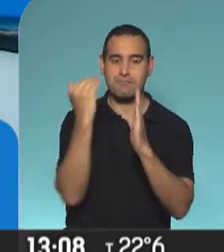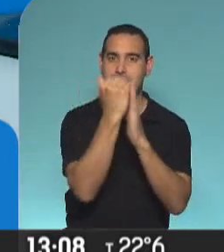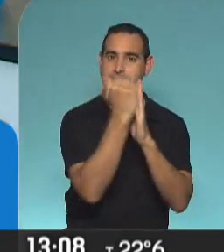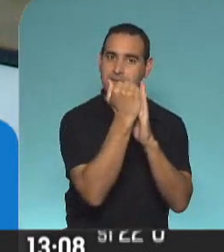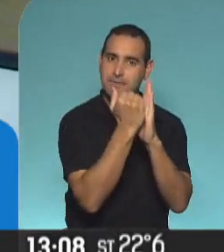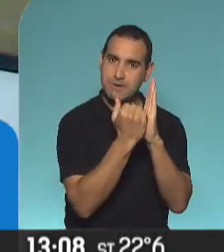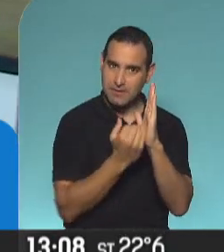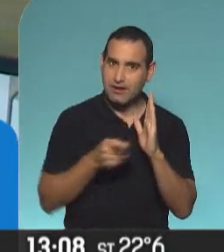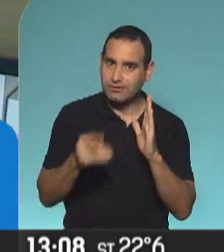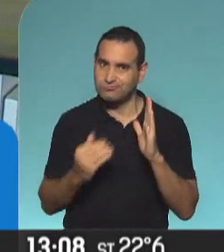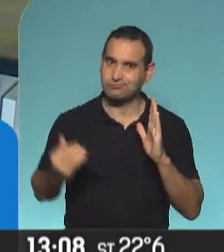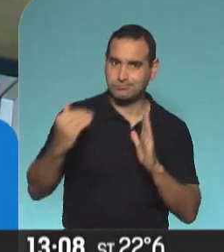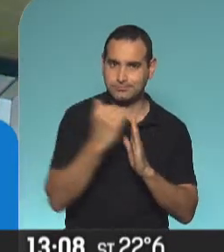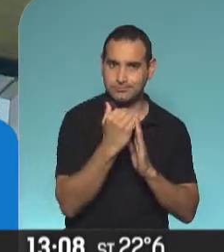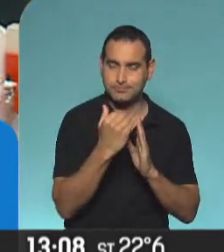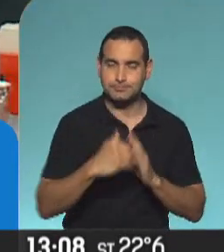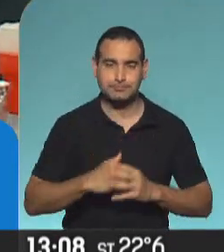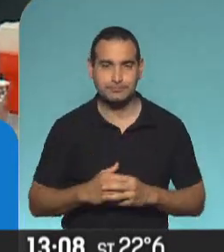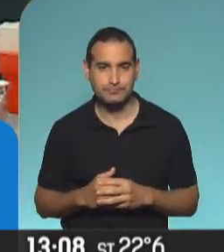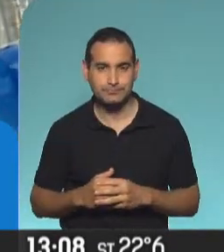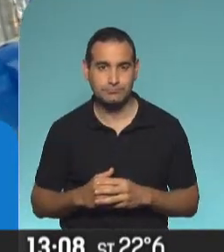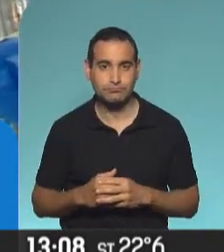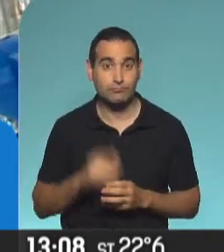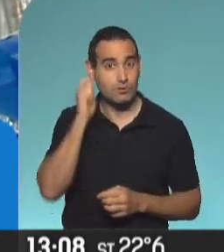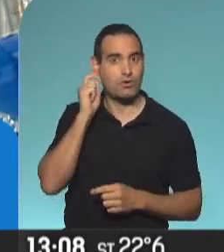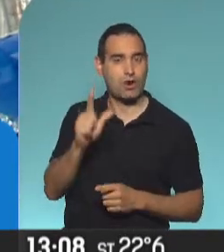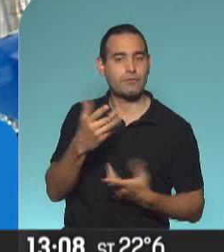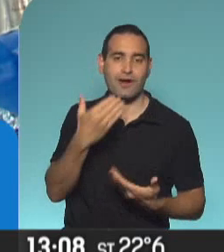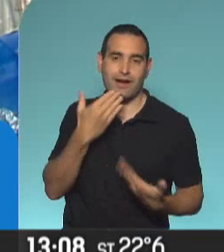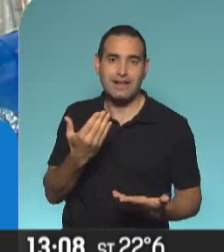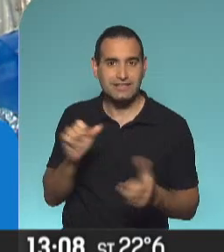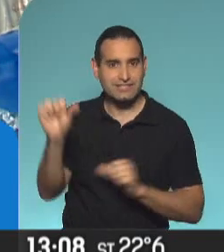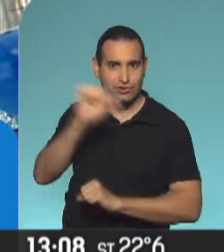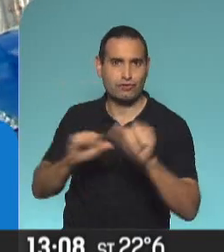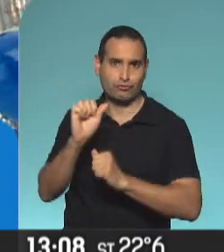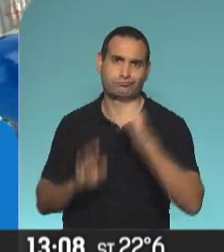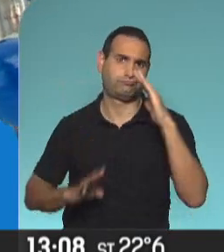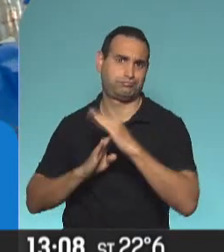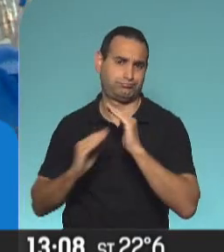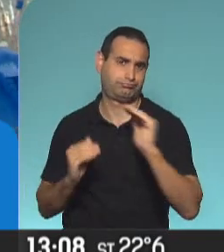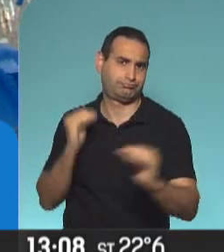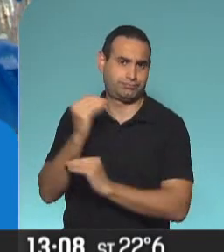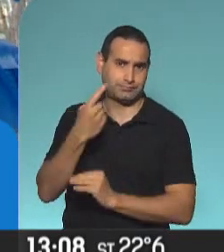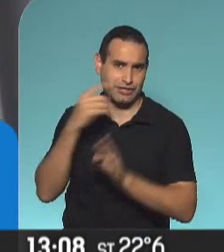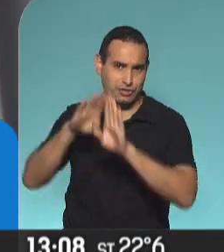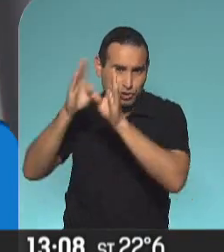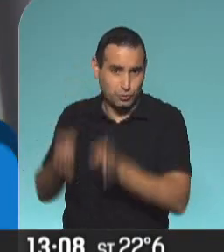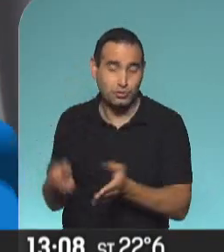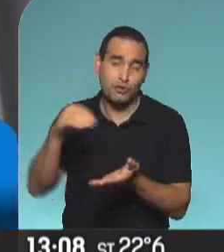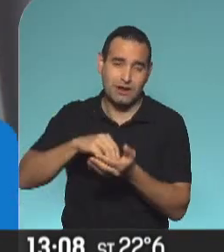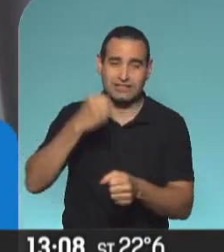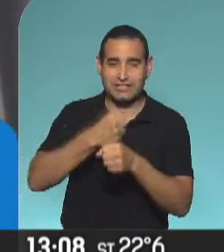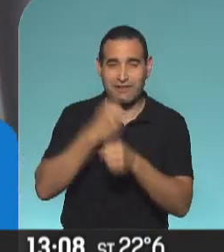las publicaciones científicas. Este logro se atribuye al liderazgo científico que alcanzó a nivel institucional, junto con la